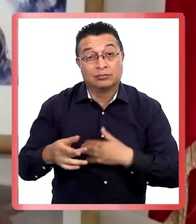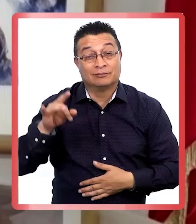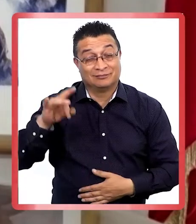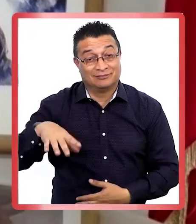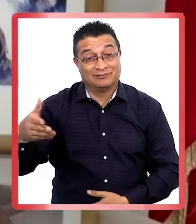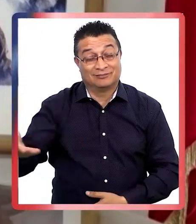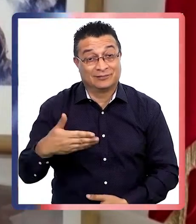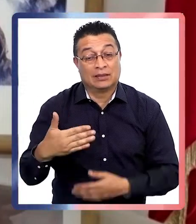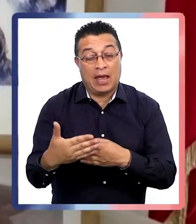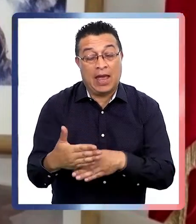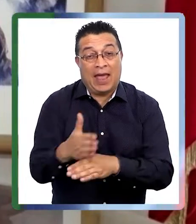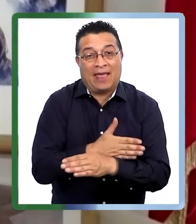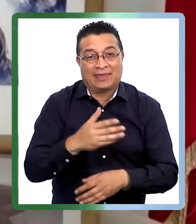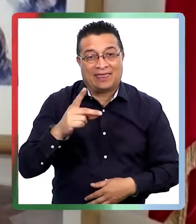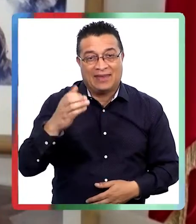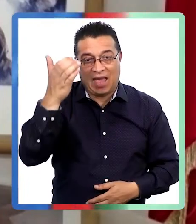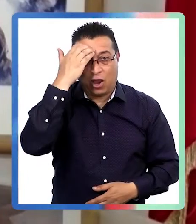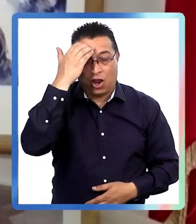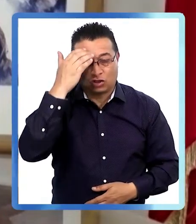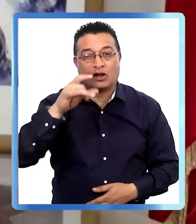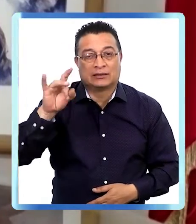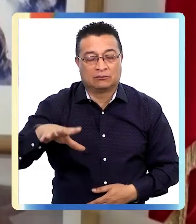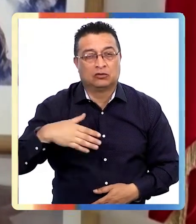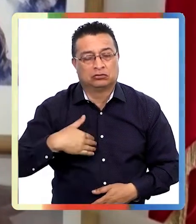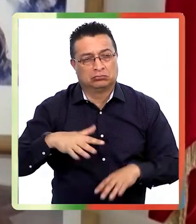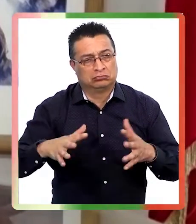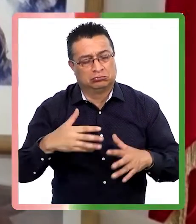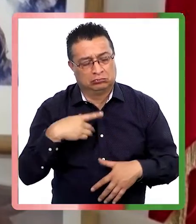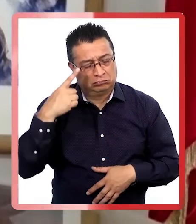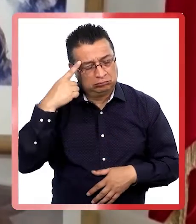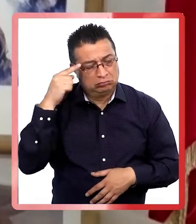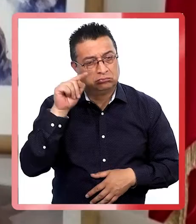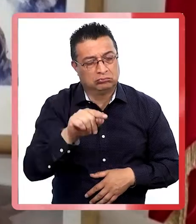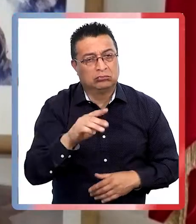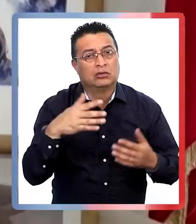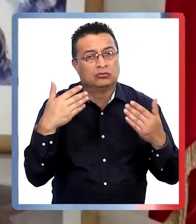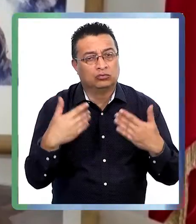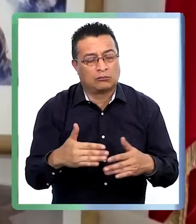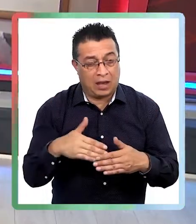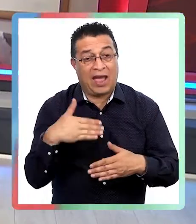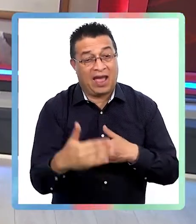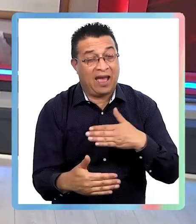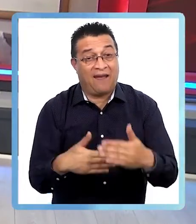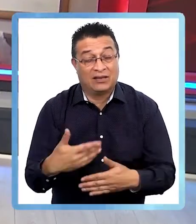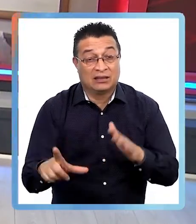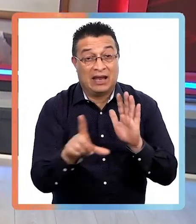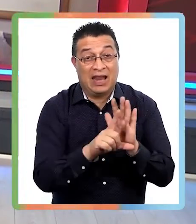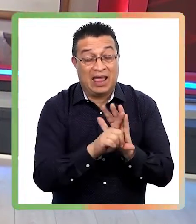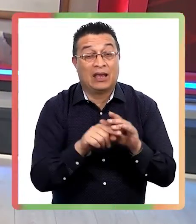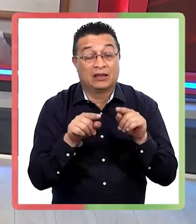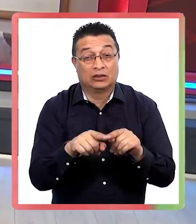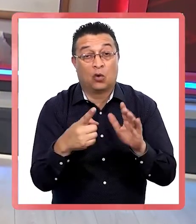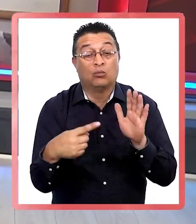a saberlo desde luego antes del mes de agosto. Yo estimo que en la medida que se vaya avanzando en la ley,